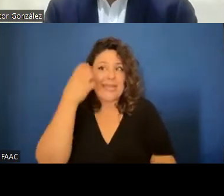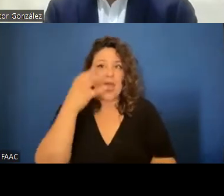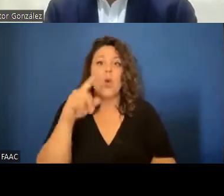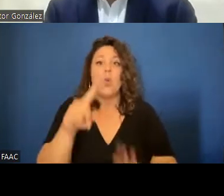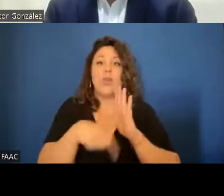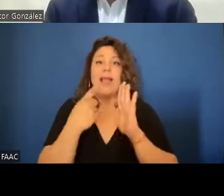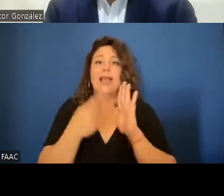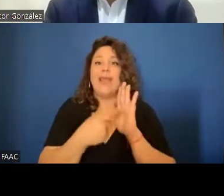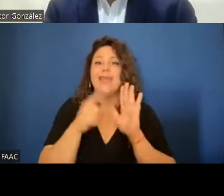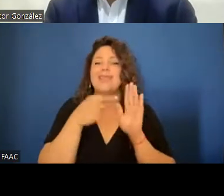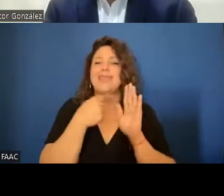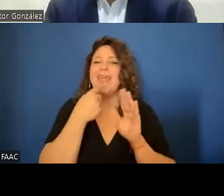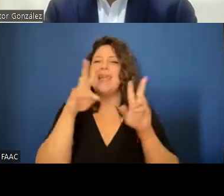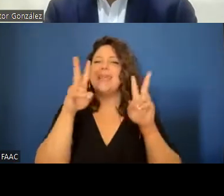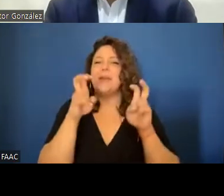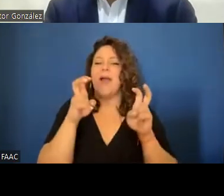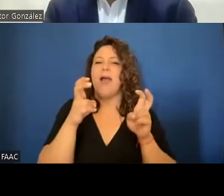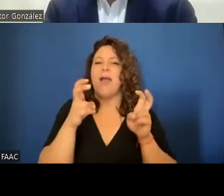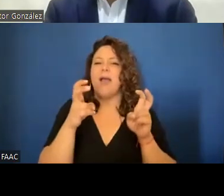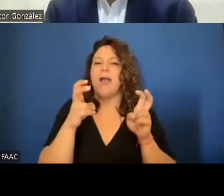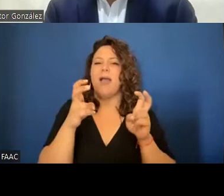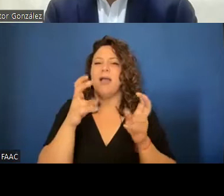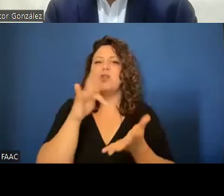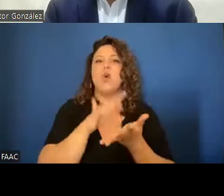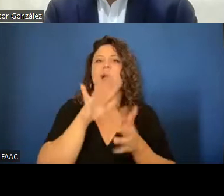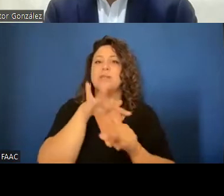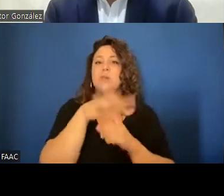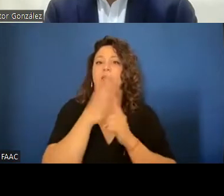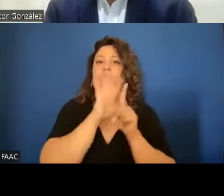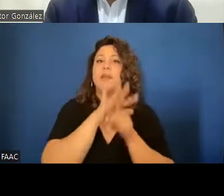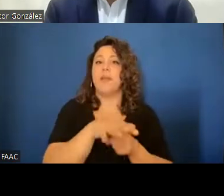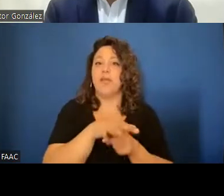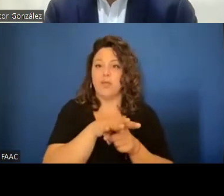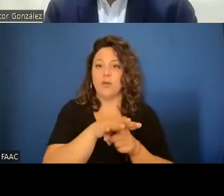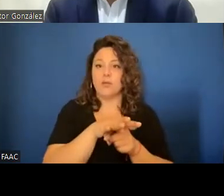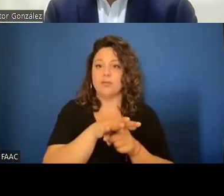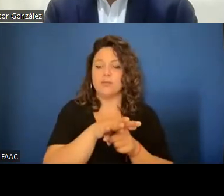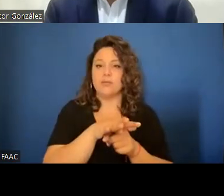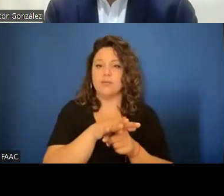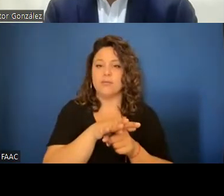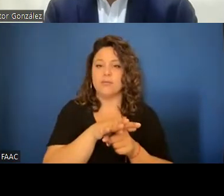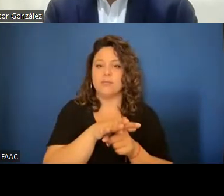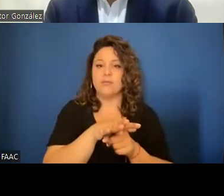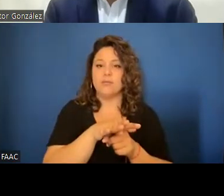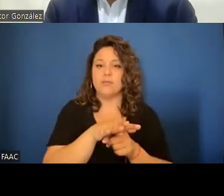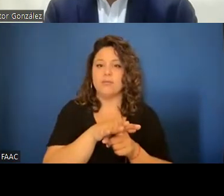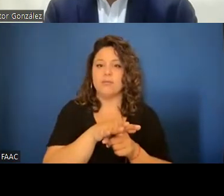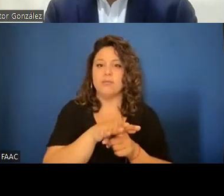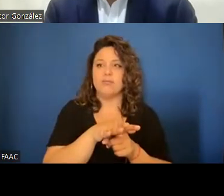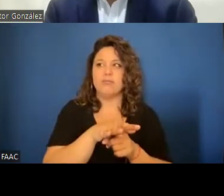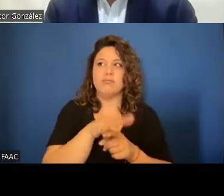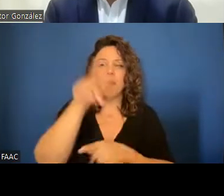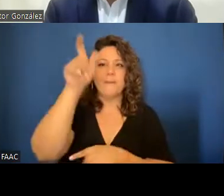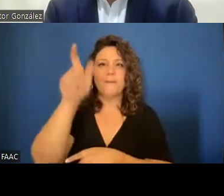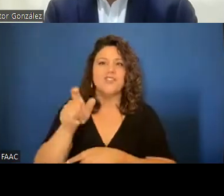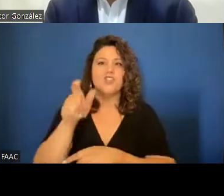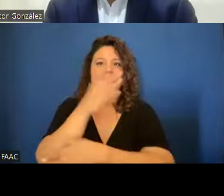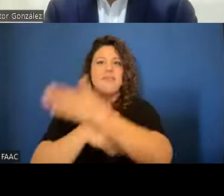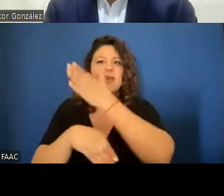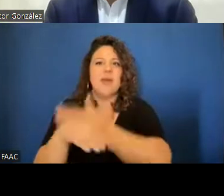una ley de prestación de apoyo que establece, entre otras medidas, la figura del facilitador, que